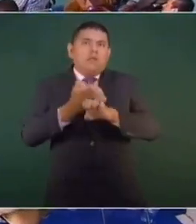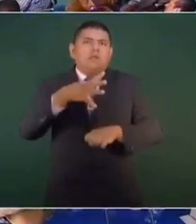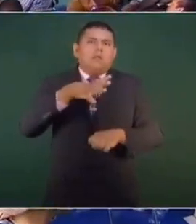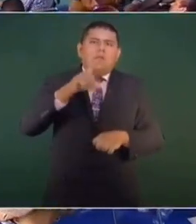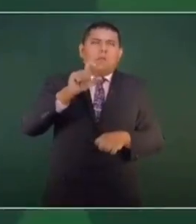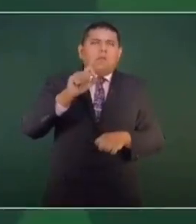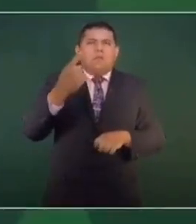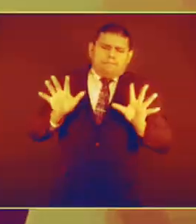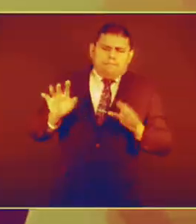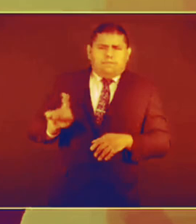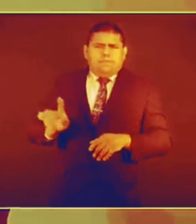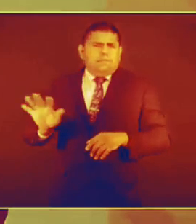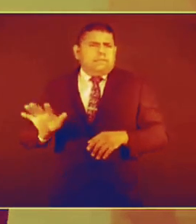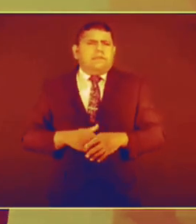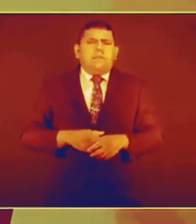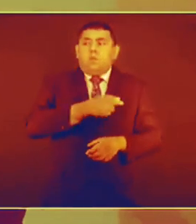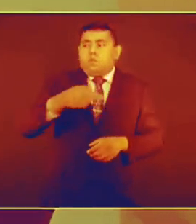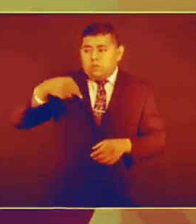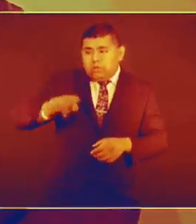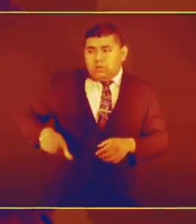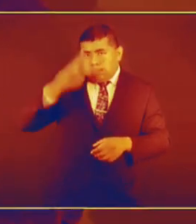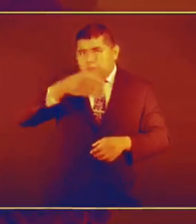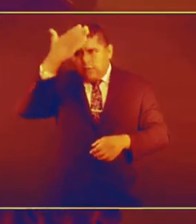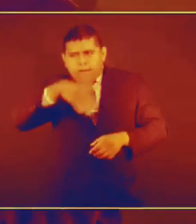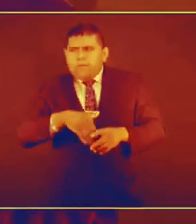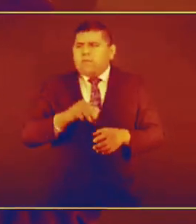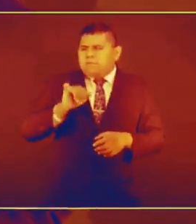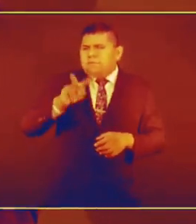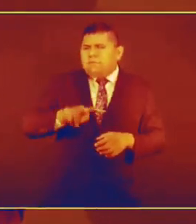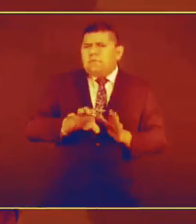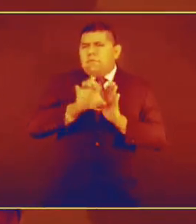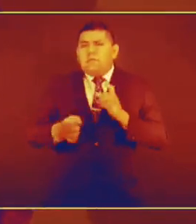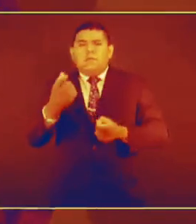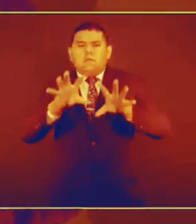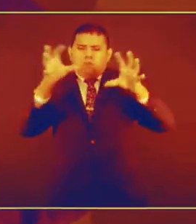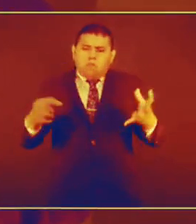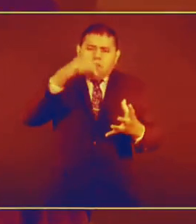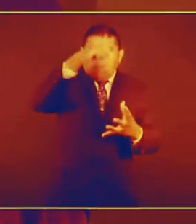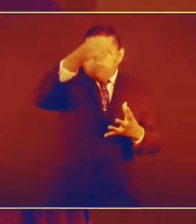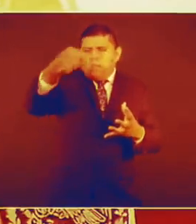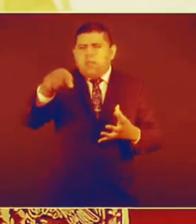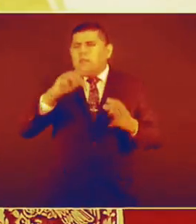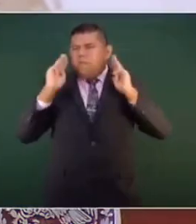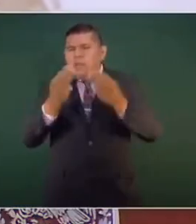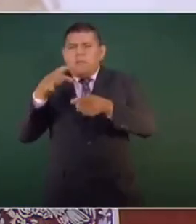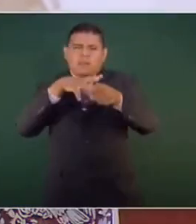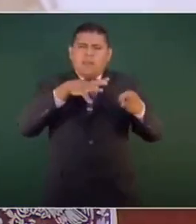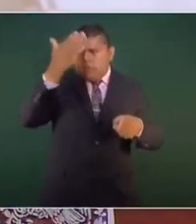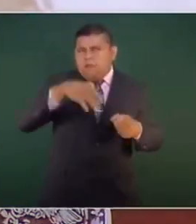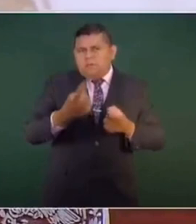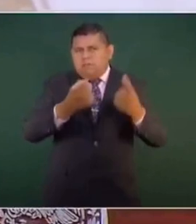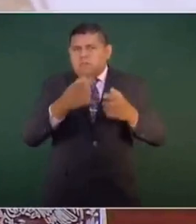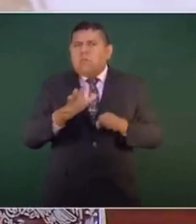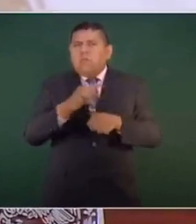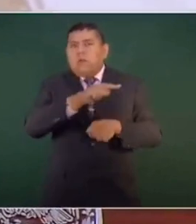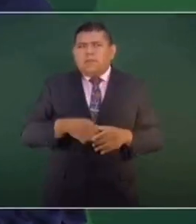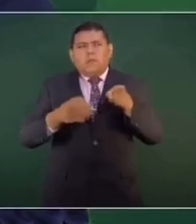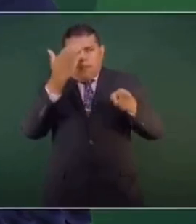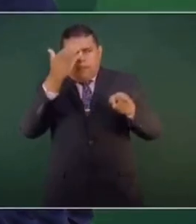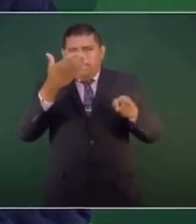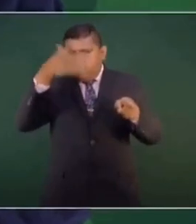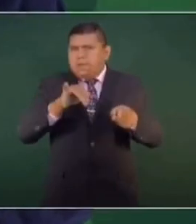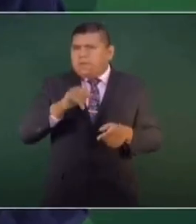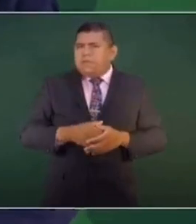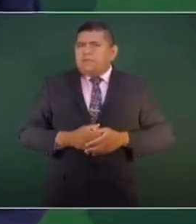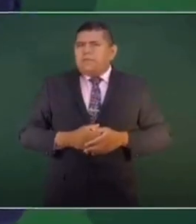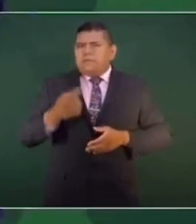cierto? Tampoco. Sabemos dónde están actuando de acuerdo a los resultados de delitos cometidos.